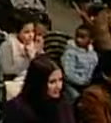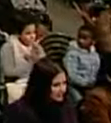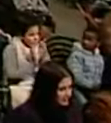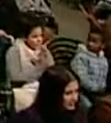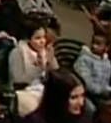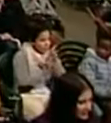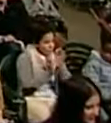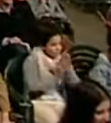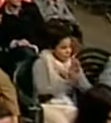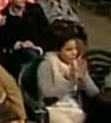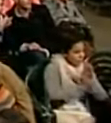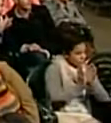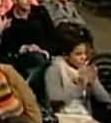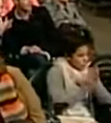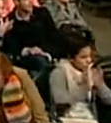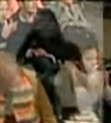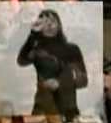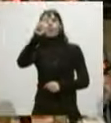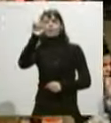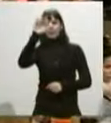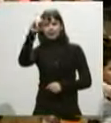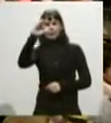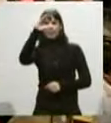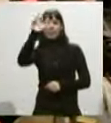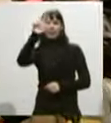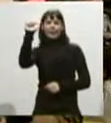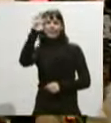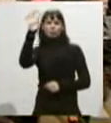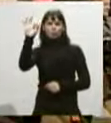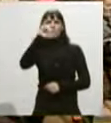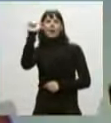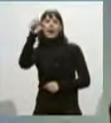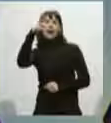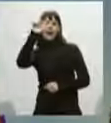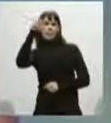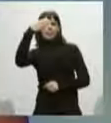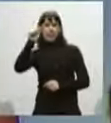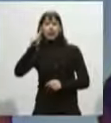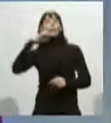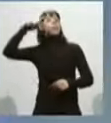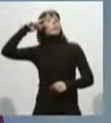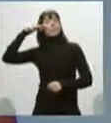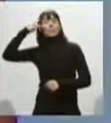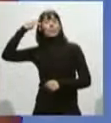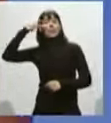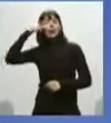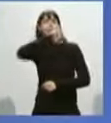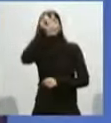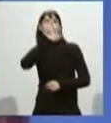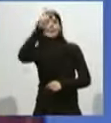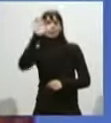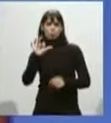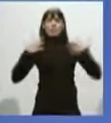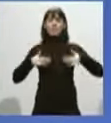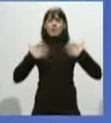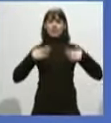Participante número 3, David Serrato Jaraba. Drag Zeus con la fantasía To